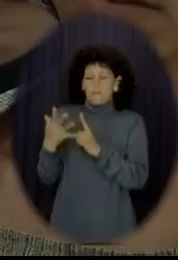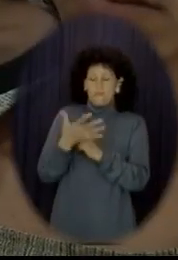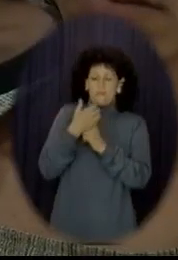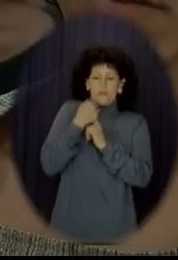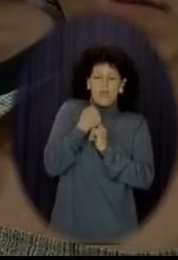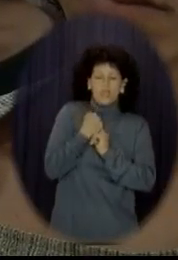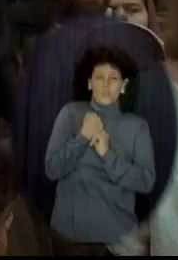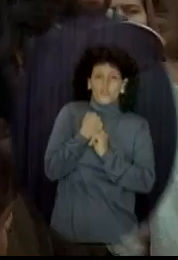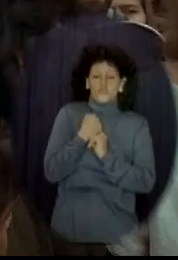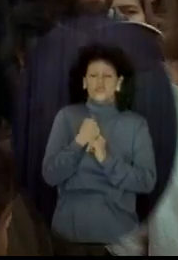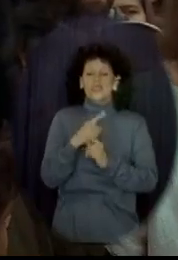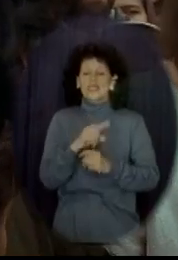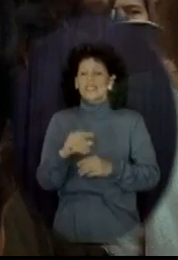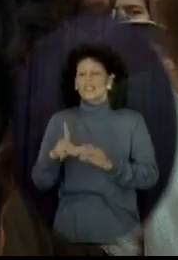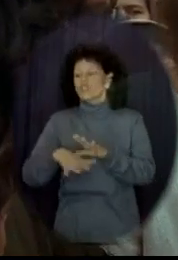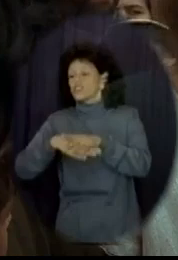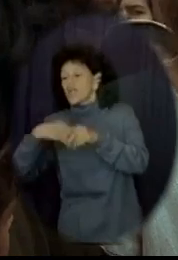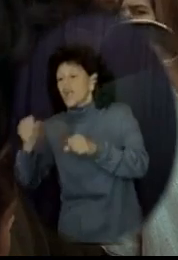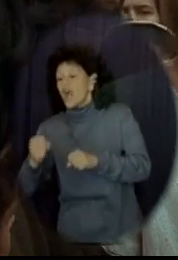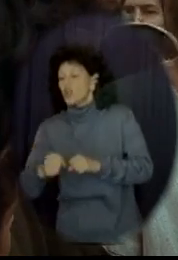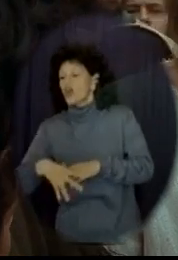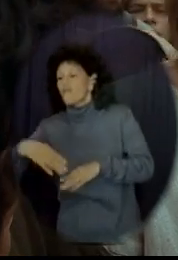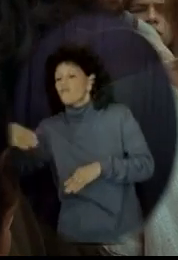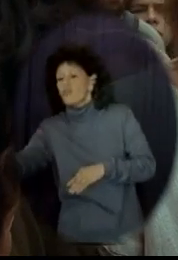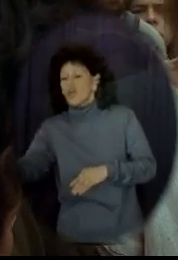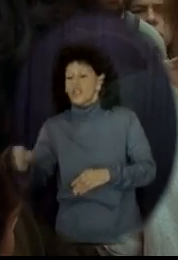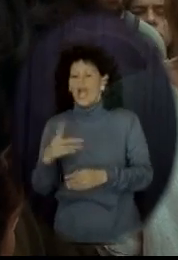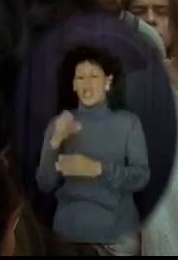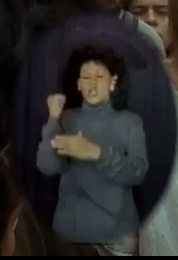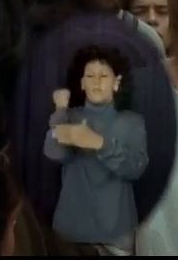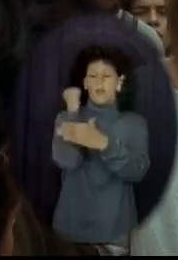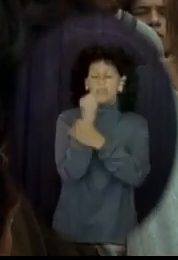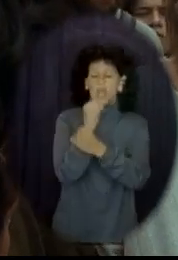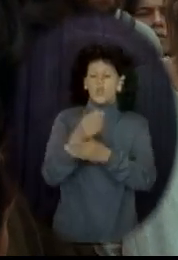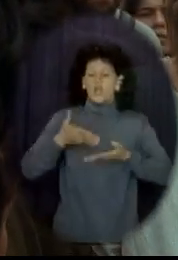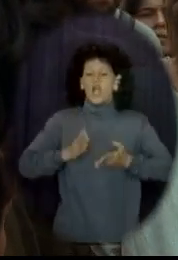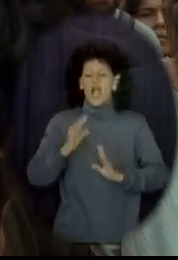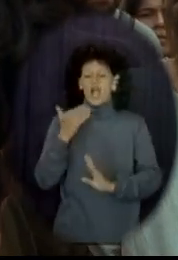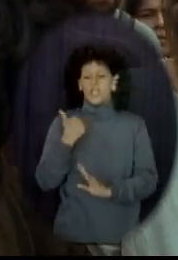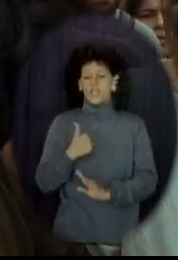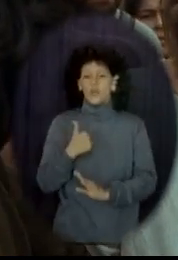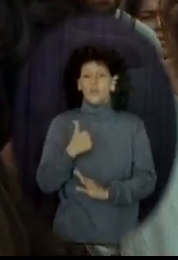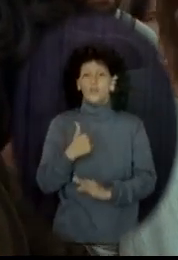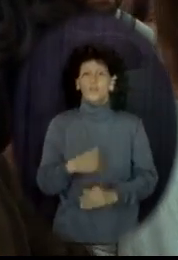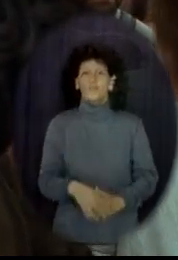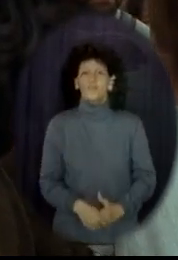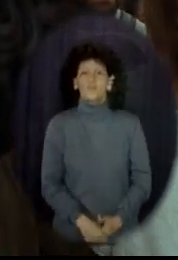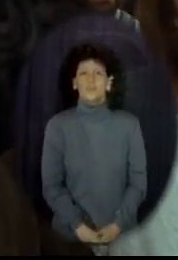¡Dinos más! Así que lo sacaron del viñedo. Y lo mataron.